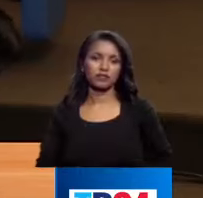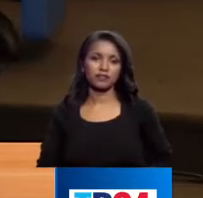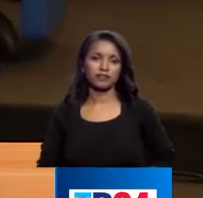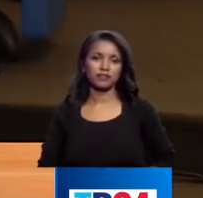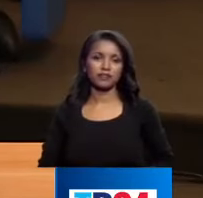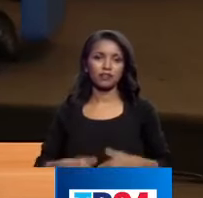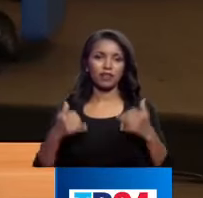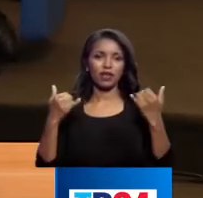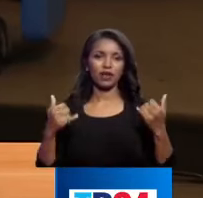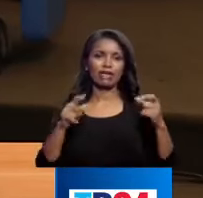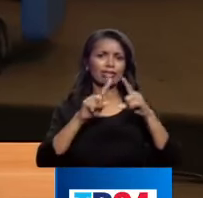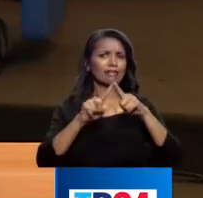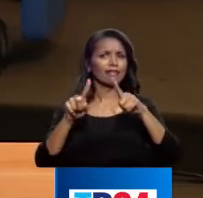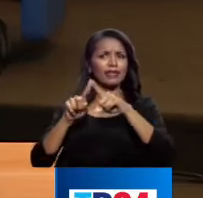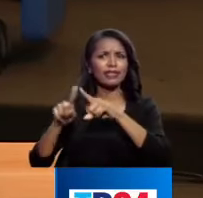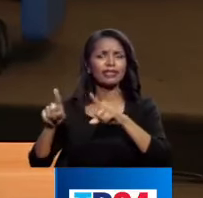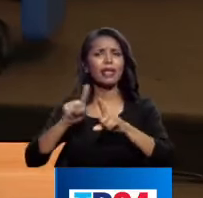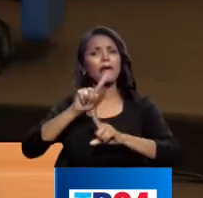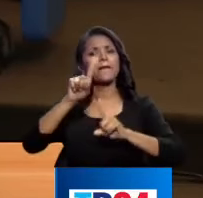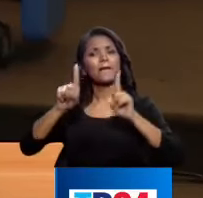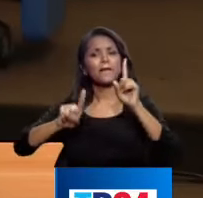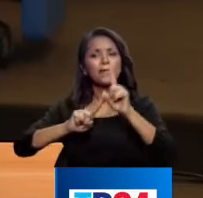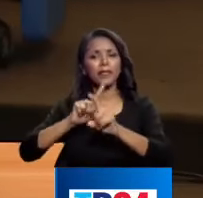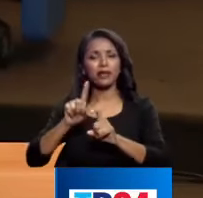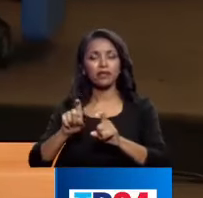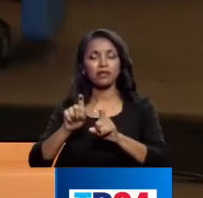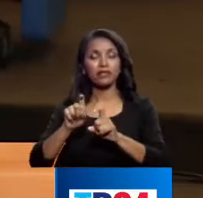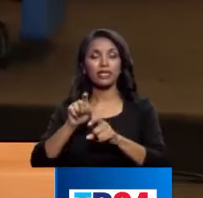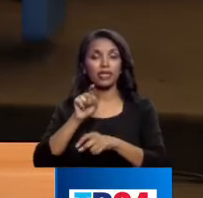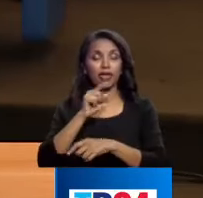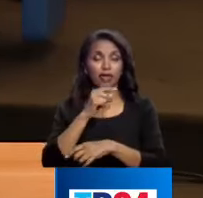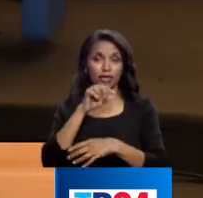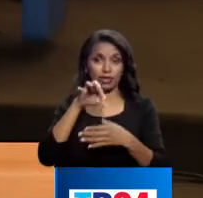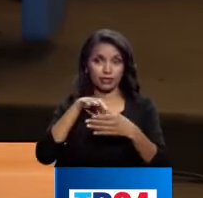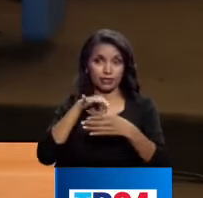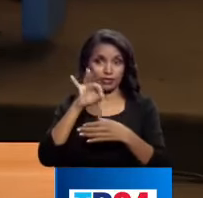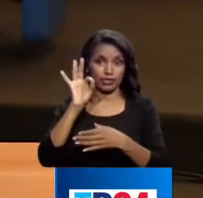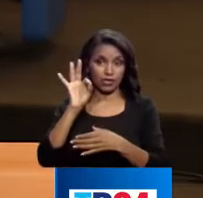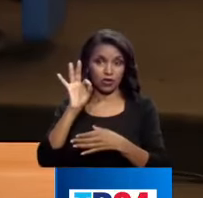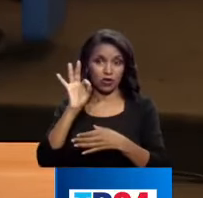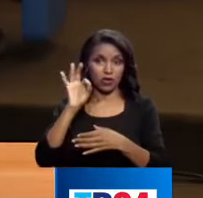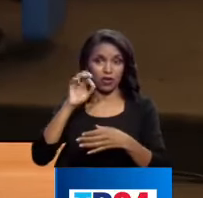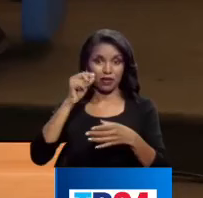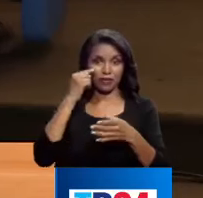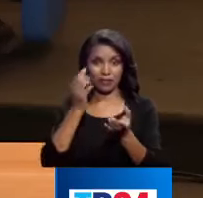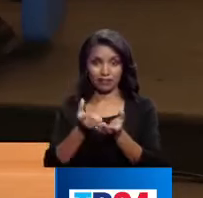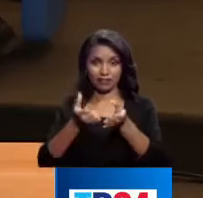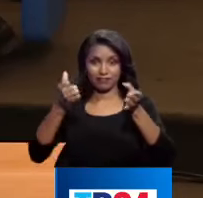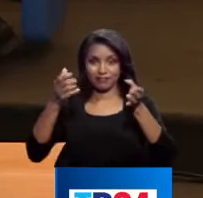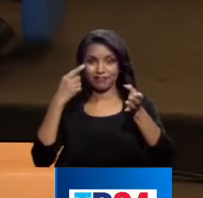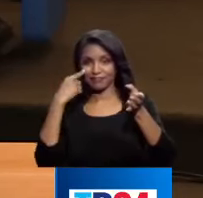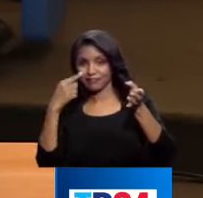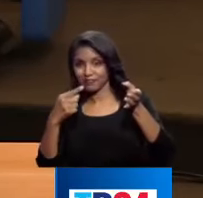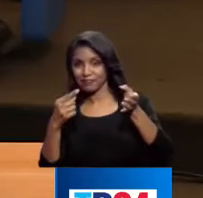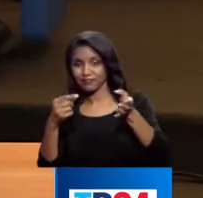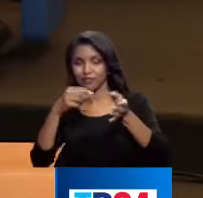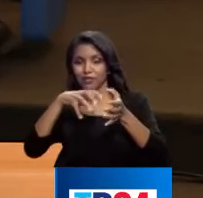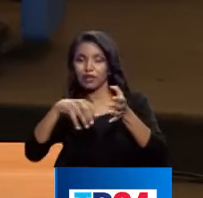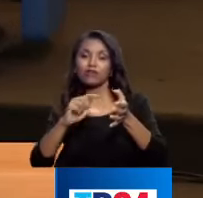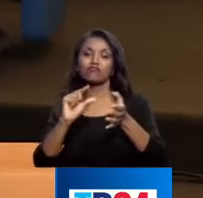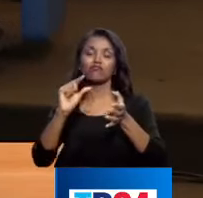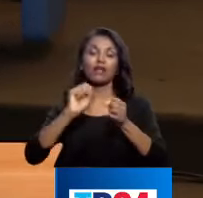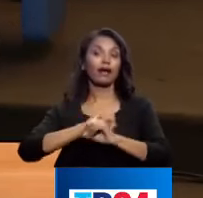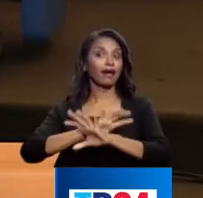se realizarán diferentes preguntas escogidas al azar para cada candidato, las cuales sacaremos de este recipiente como un